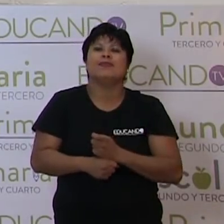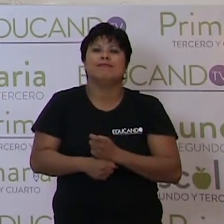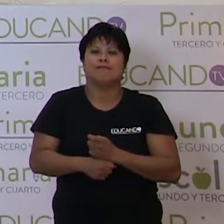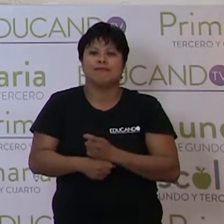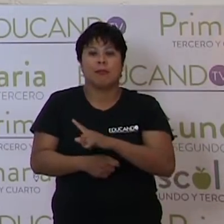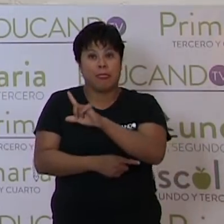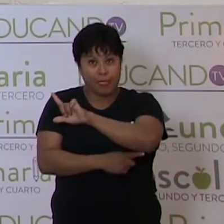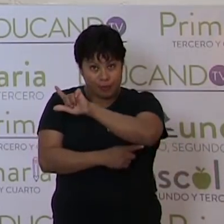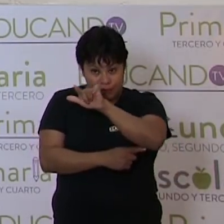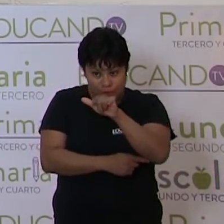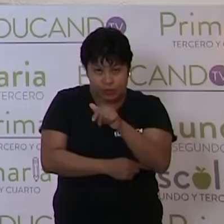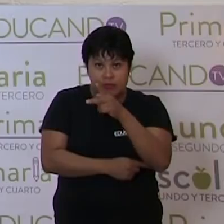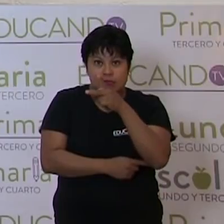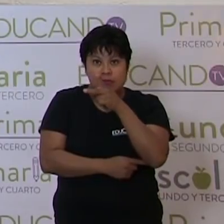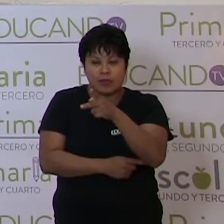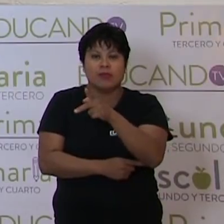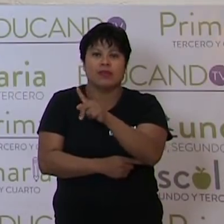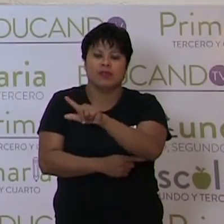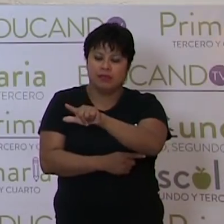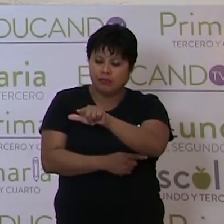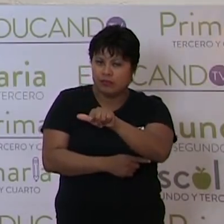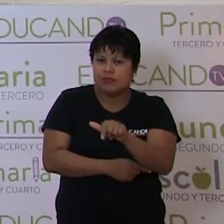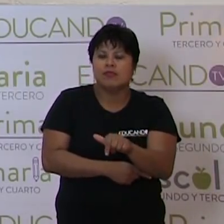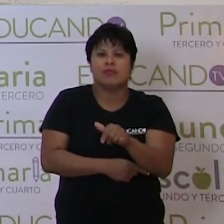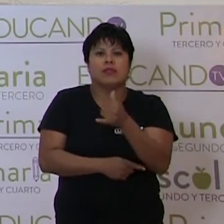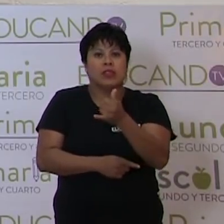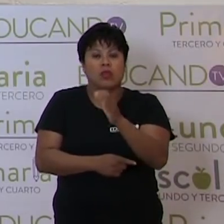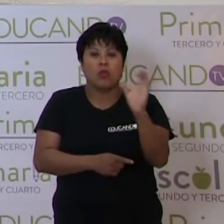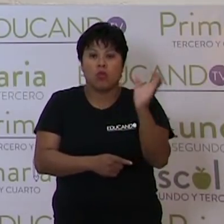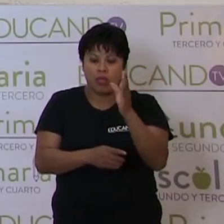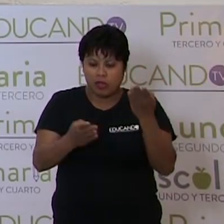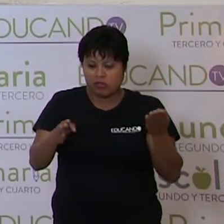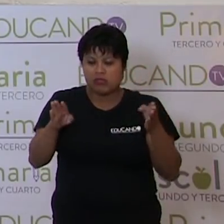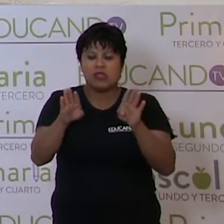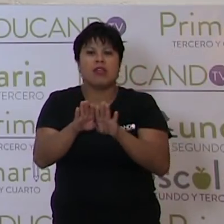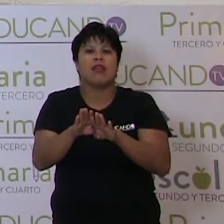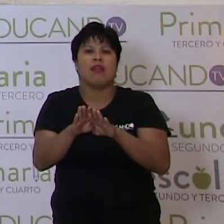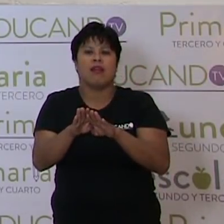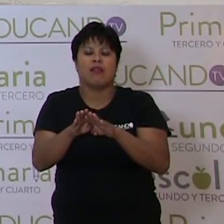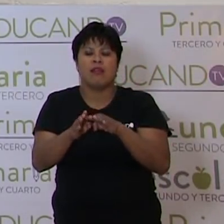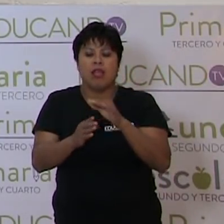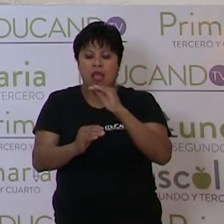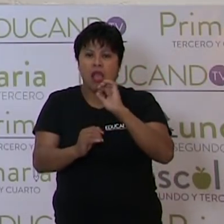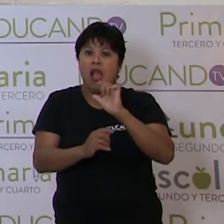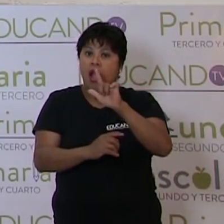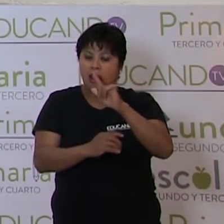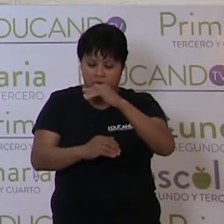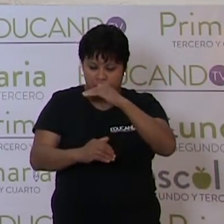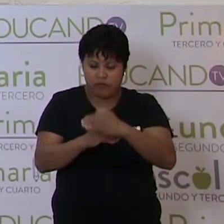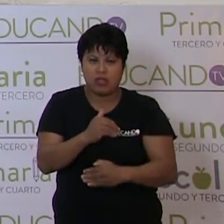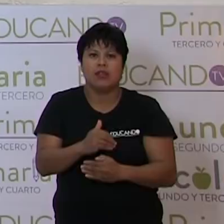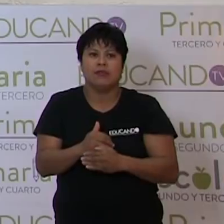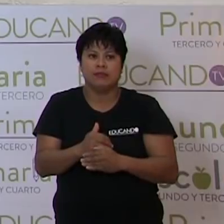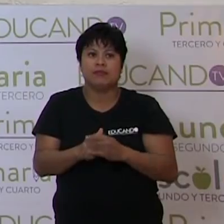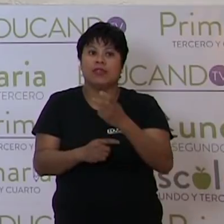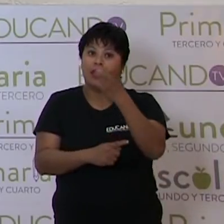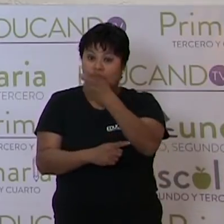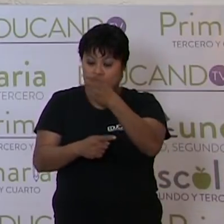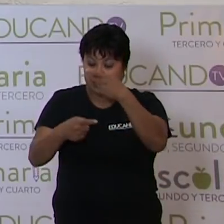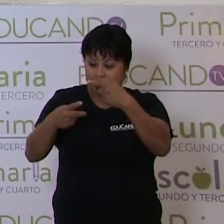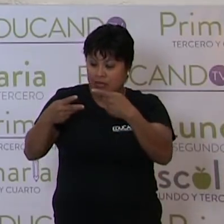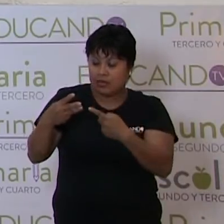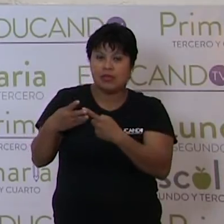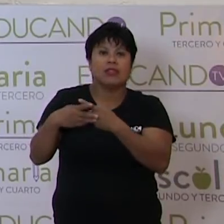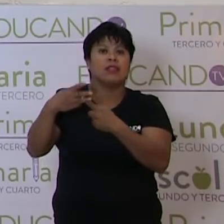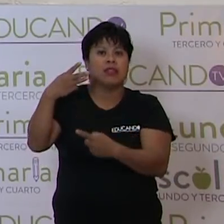luego utilizó la palabra después y cuando cierra utiliza la frase al final. Estas tres